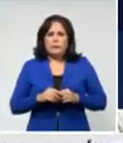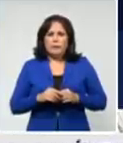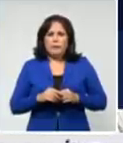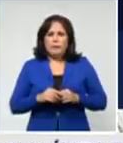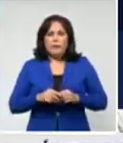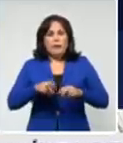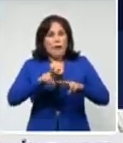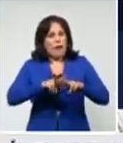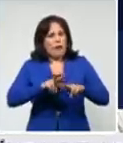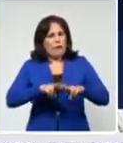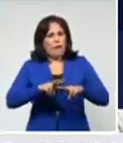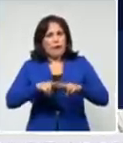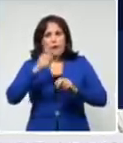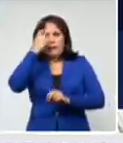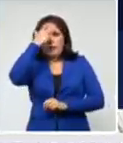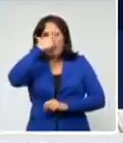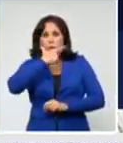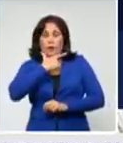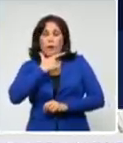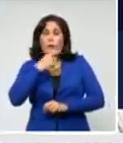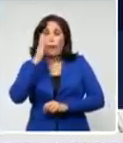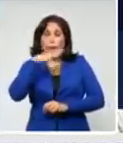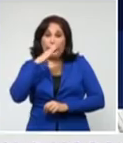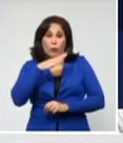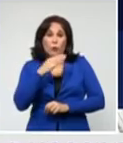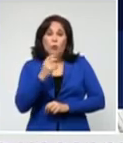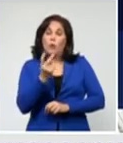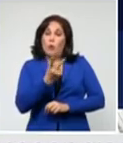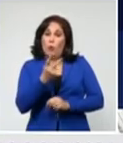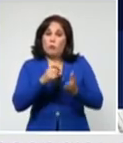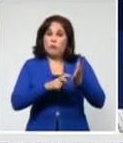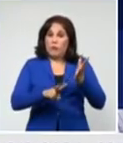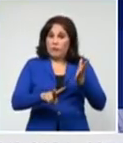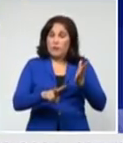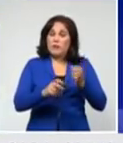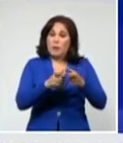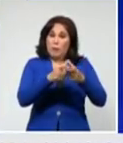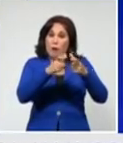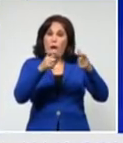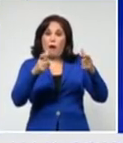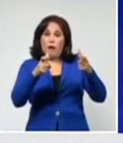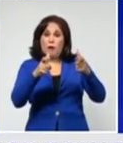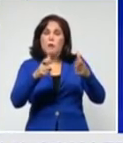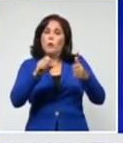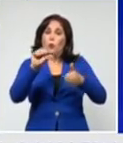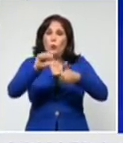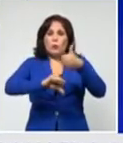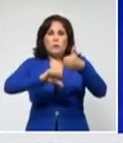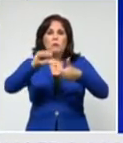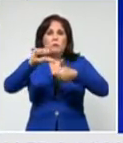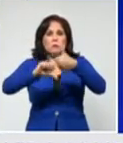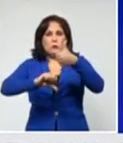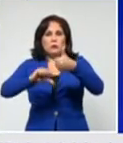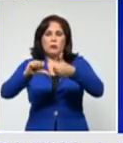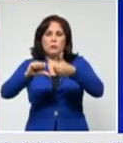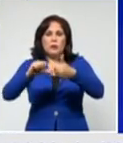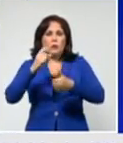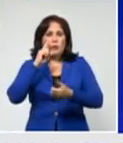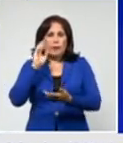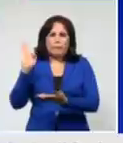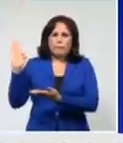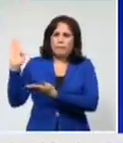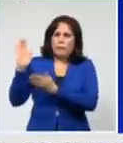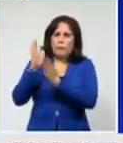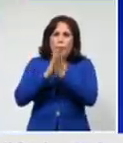Habana y por Ciego de Ávila, que son las dos provincias que más aportan, pues tiene un comportamiento, ahí ustedes ven el mes de